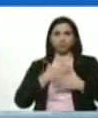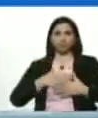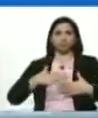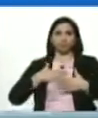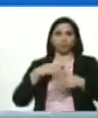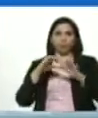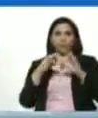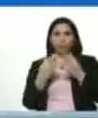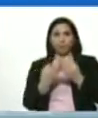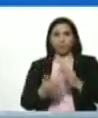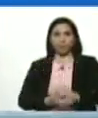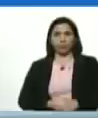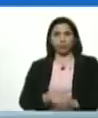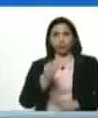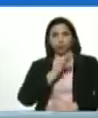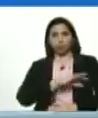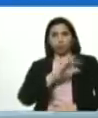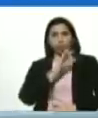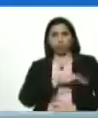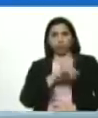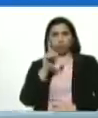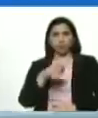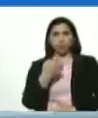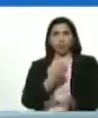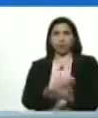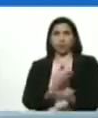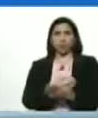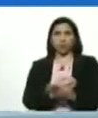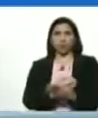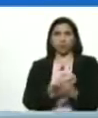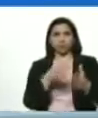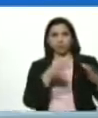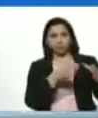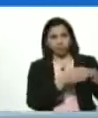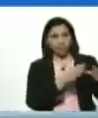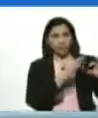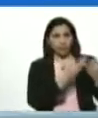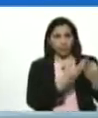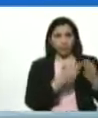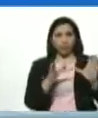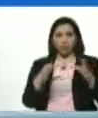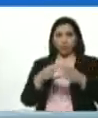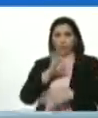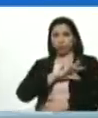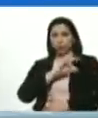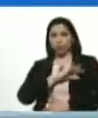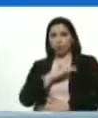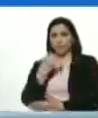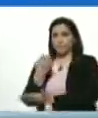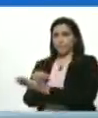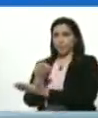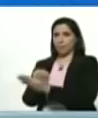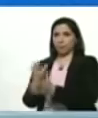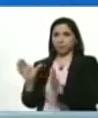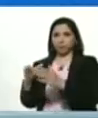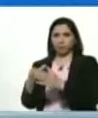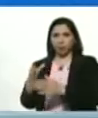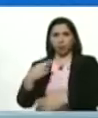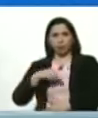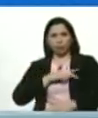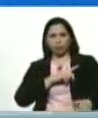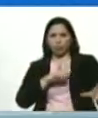a la familia a la sociedad y a la economía en ese orden a la familia a la sociedad y al economía estamos